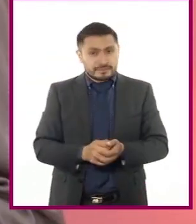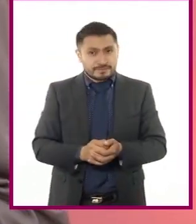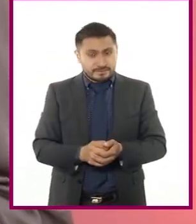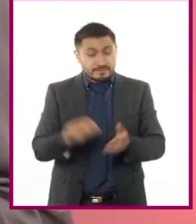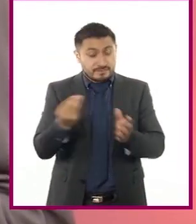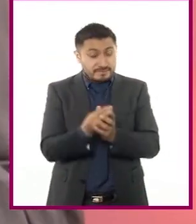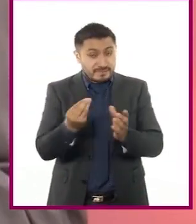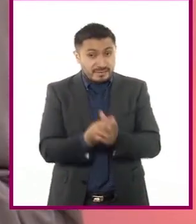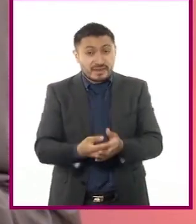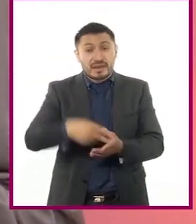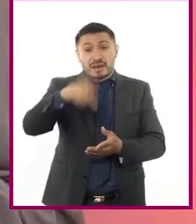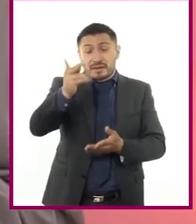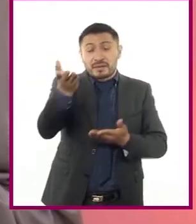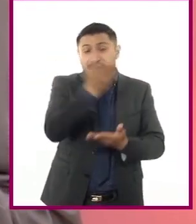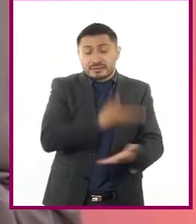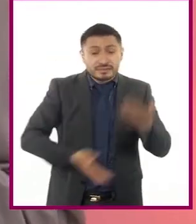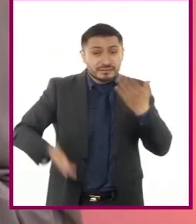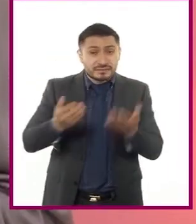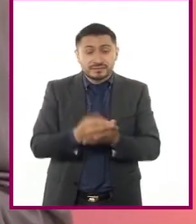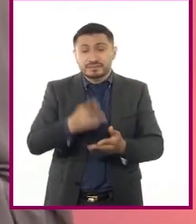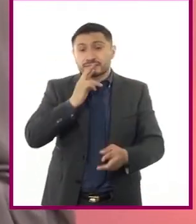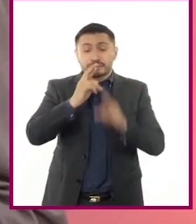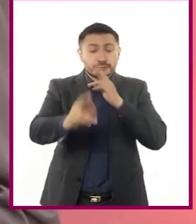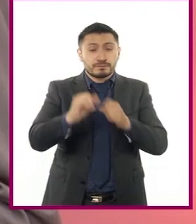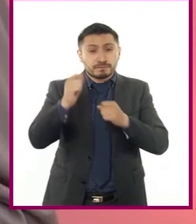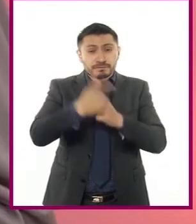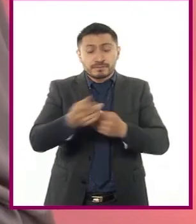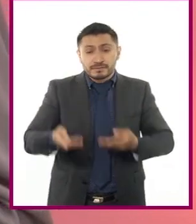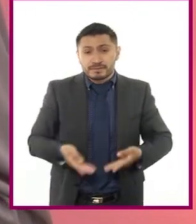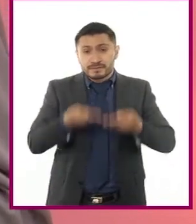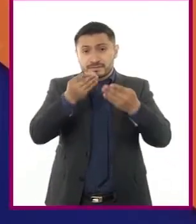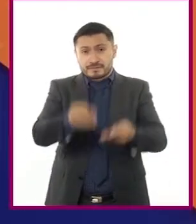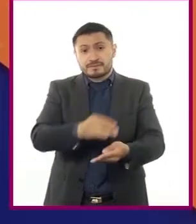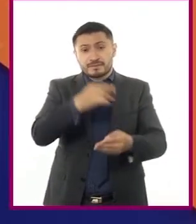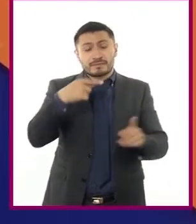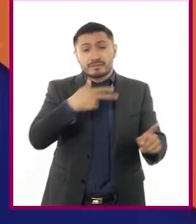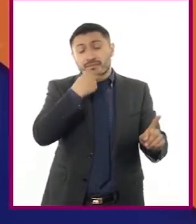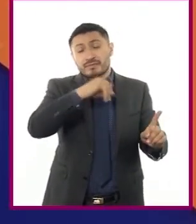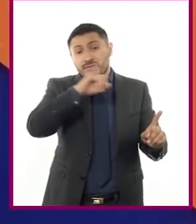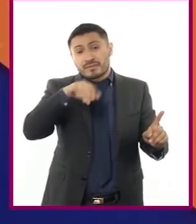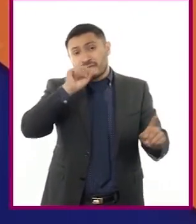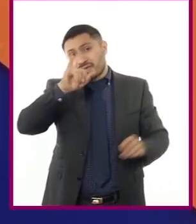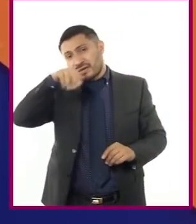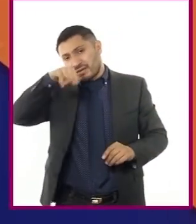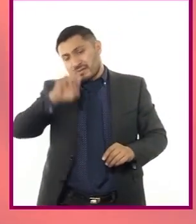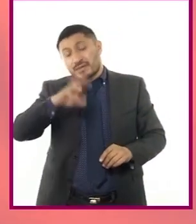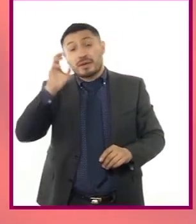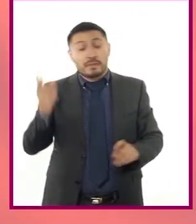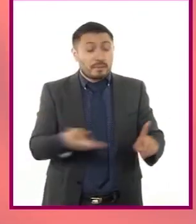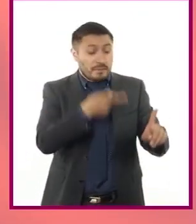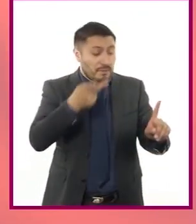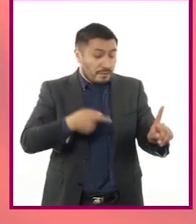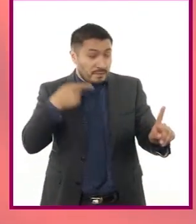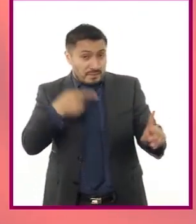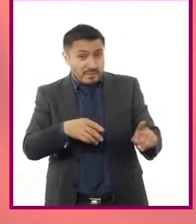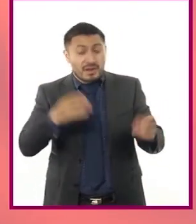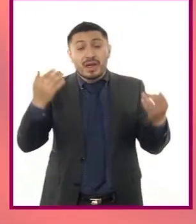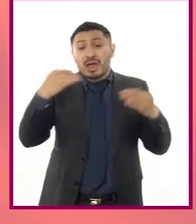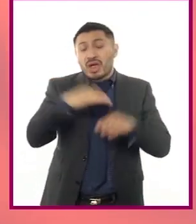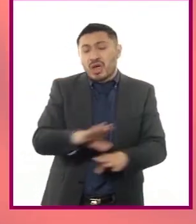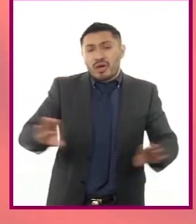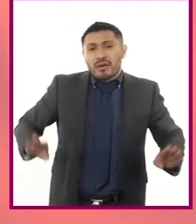compartir con ustedes algo que respondió el poeta Jaime Sabines cuando le preguntaron con respecto de